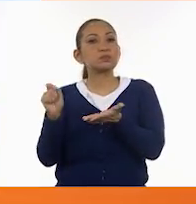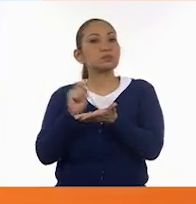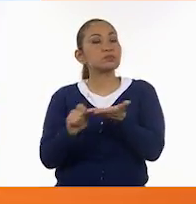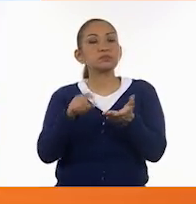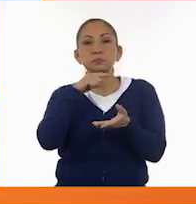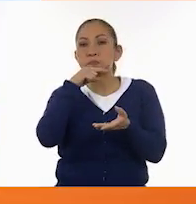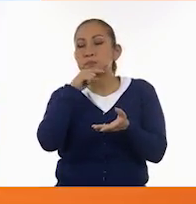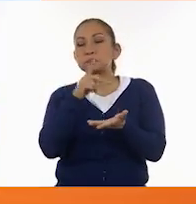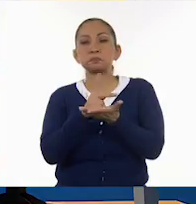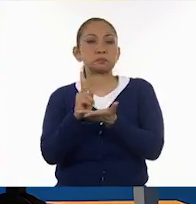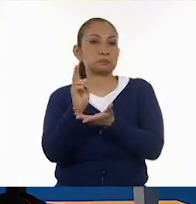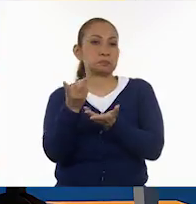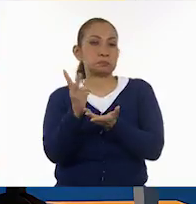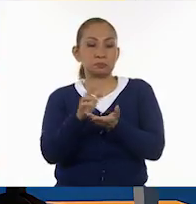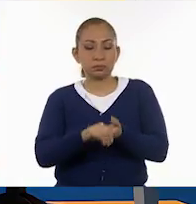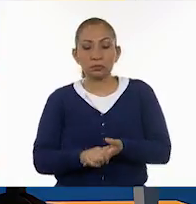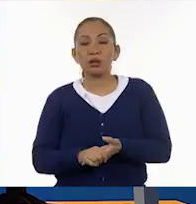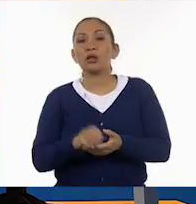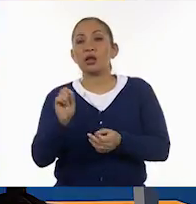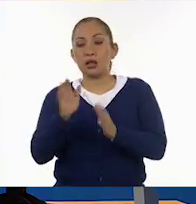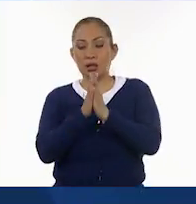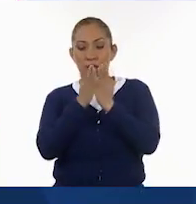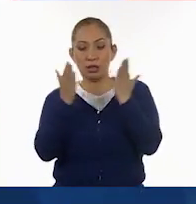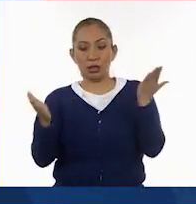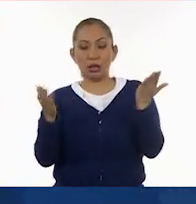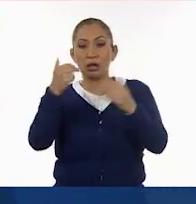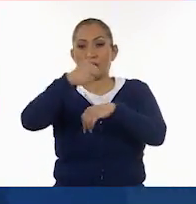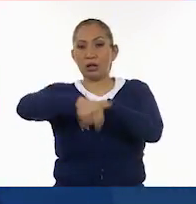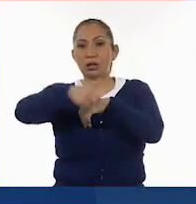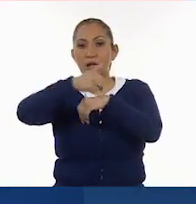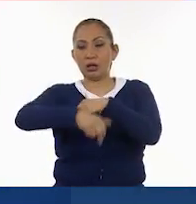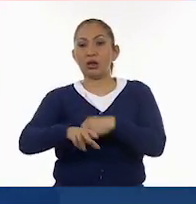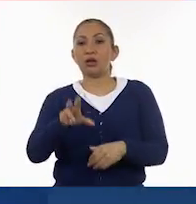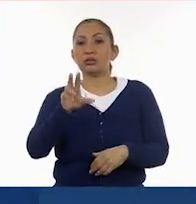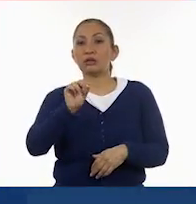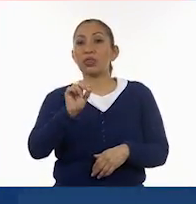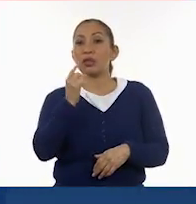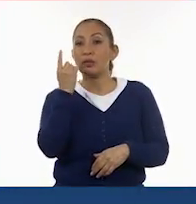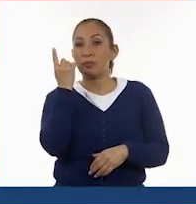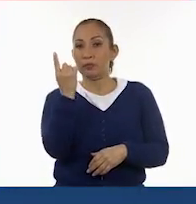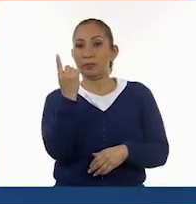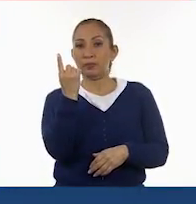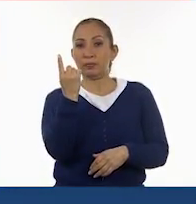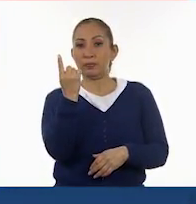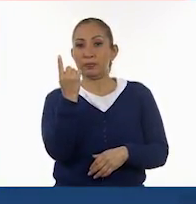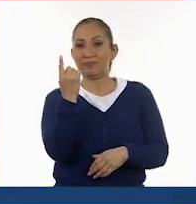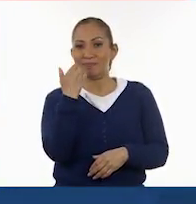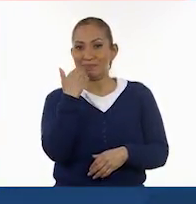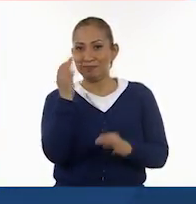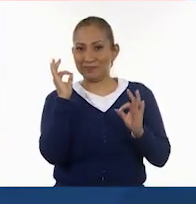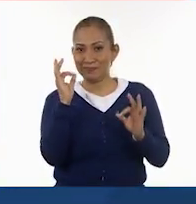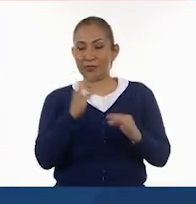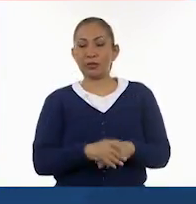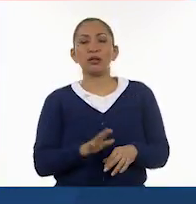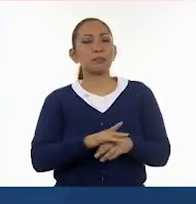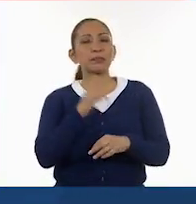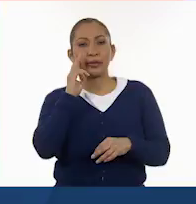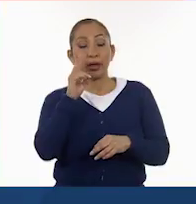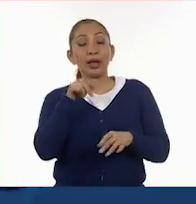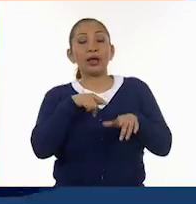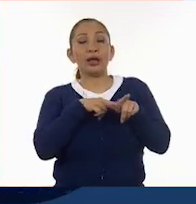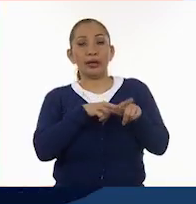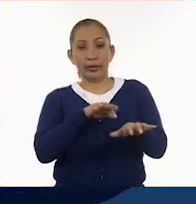nota. Y lo vamos a abrir en la página 81. Perfecto. Porque vamos a